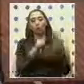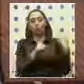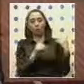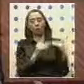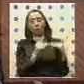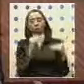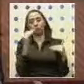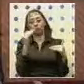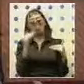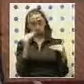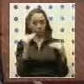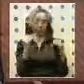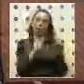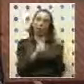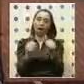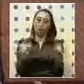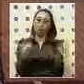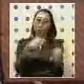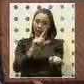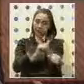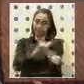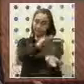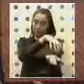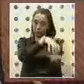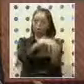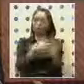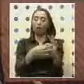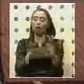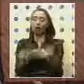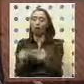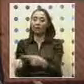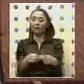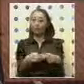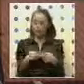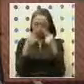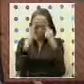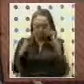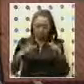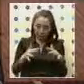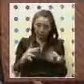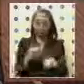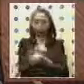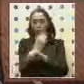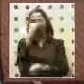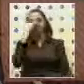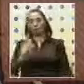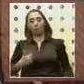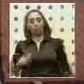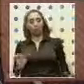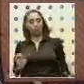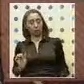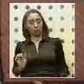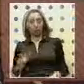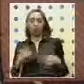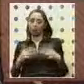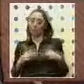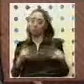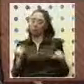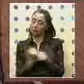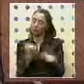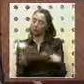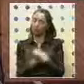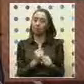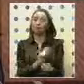Los esfuerzos entre las autoridades locales, las organizaciones sociales y las policías han sido intensos para tratar de